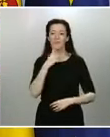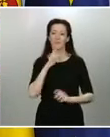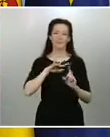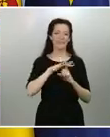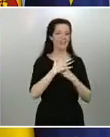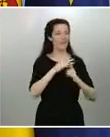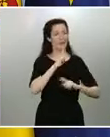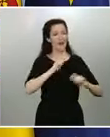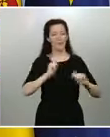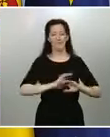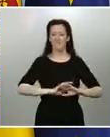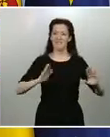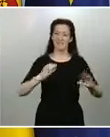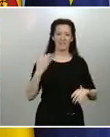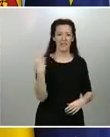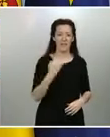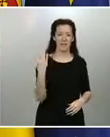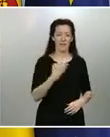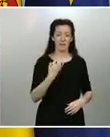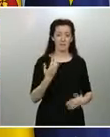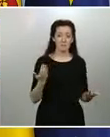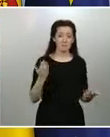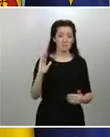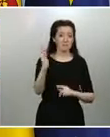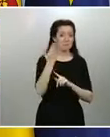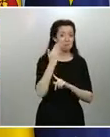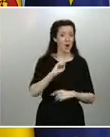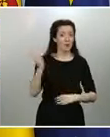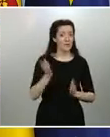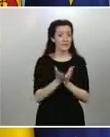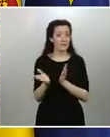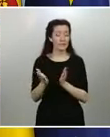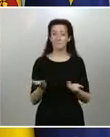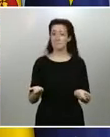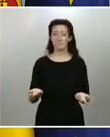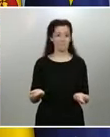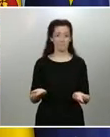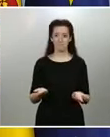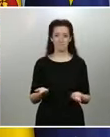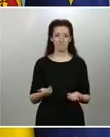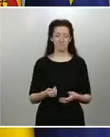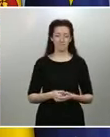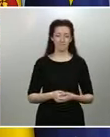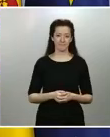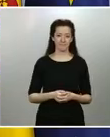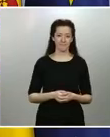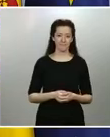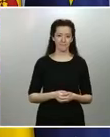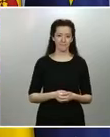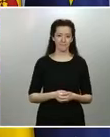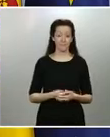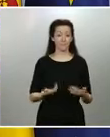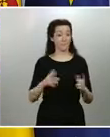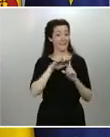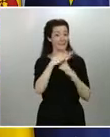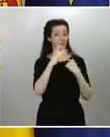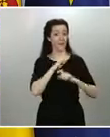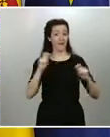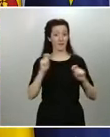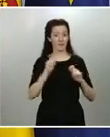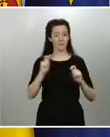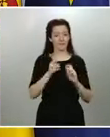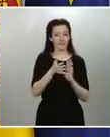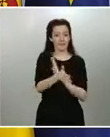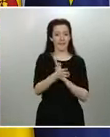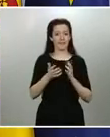de alarma además de suponer una restricción de esa libertad en aras a preservar el derecho a la